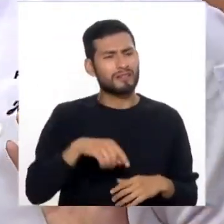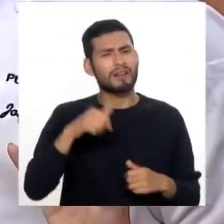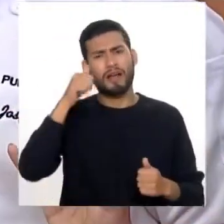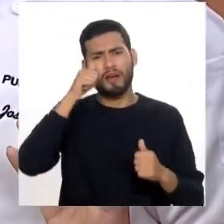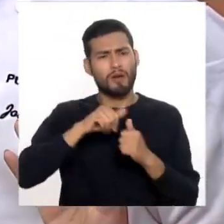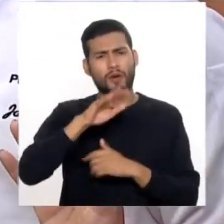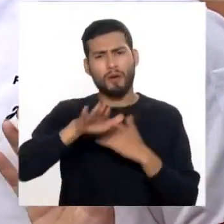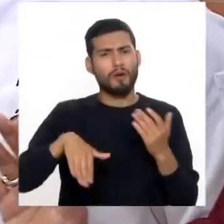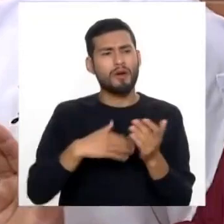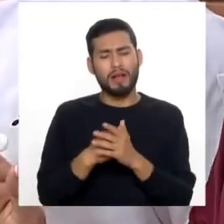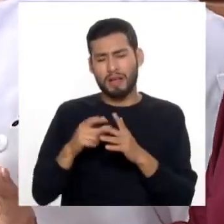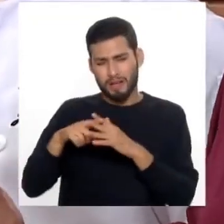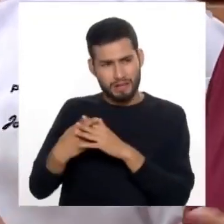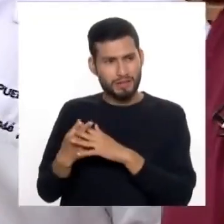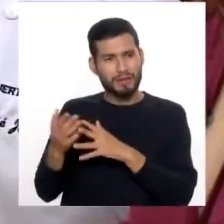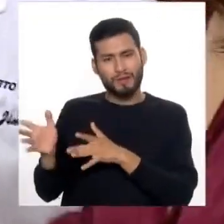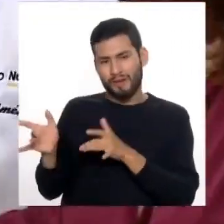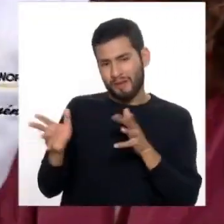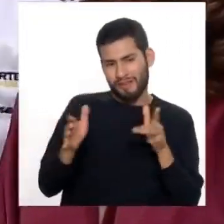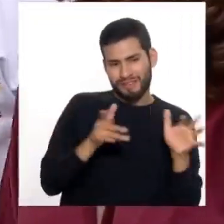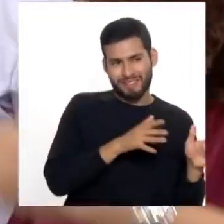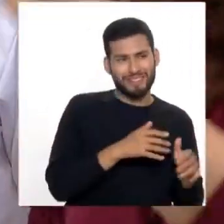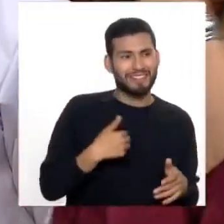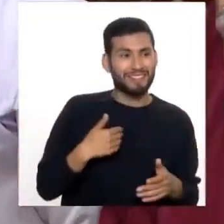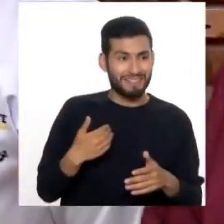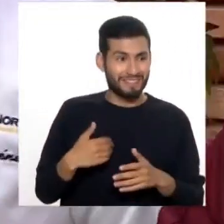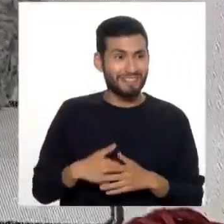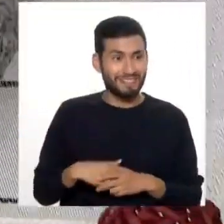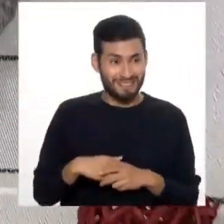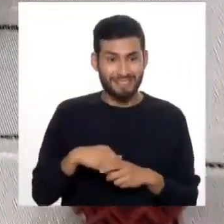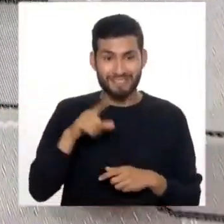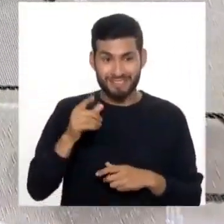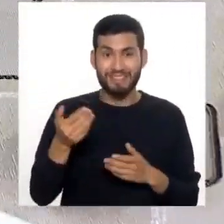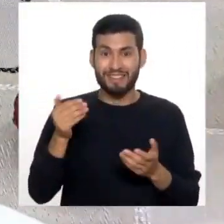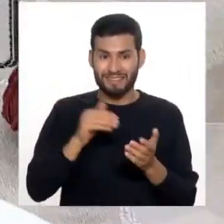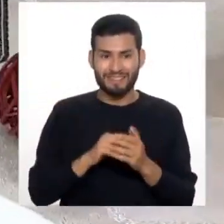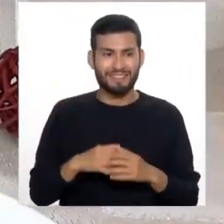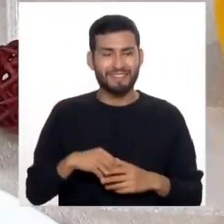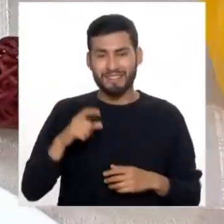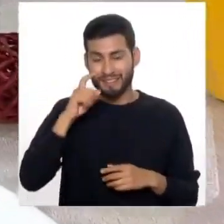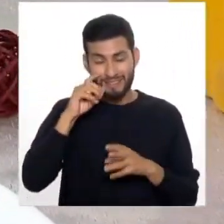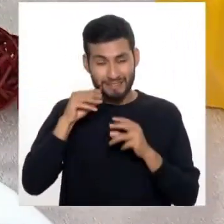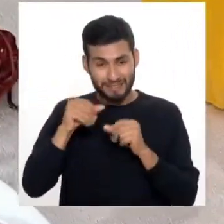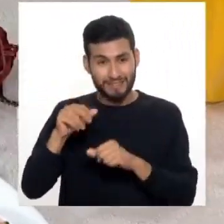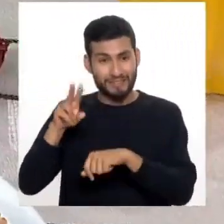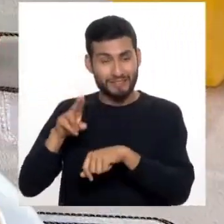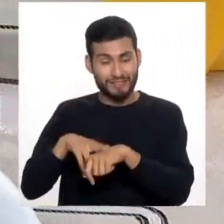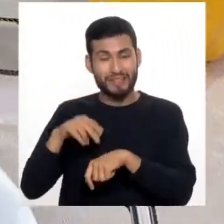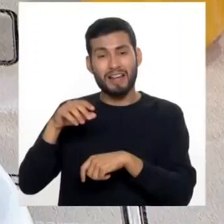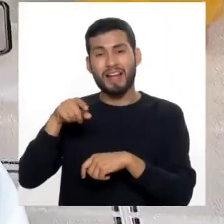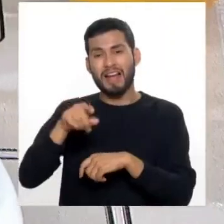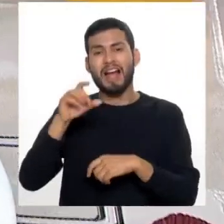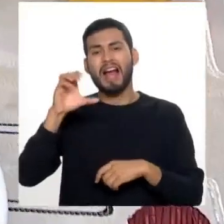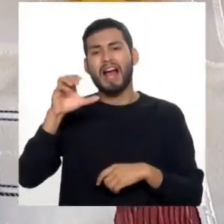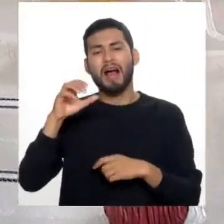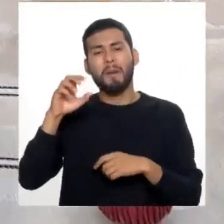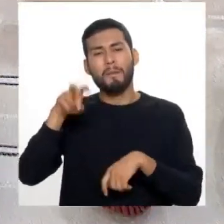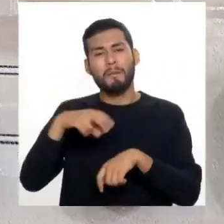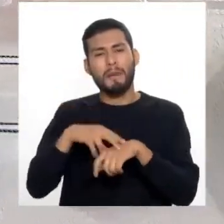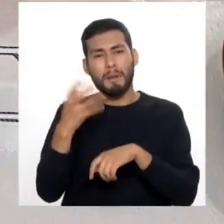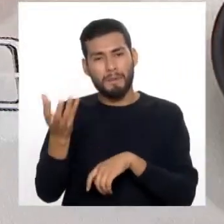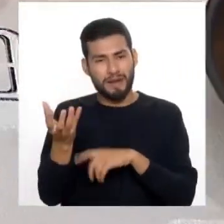recordar todos los platos desde el inicio. Para y empezar. Puedo probar, sí, claro, para que empezar. Claro. Vamos a recordar. Entonces tenemos el ceviche clásico con causa. Claro. Claro. Tenemos